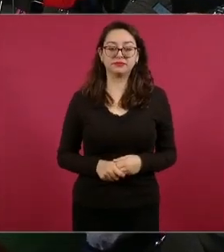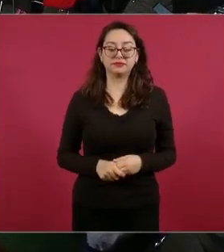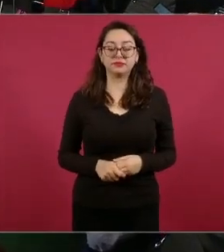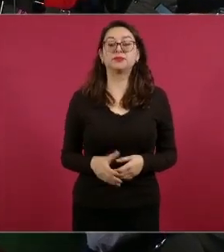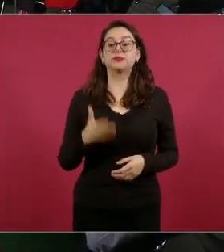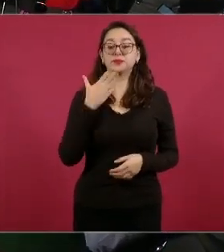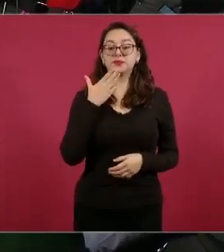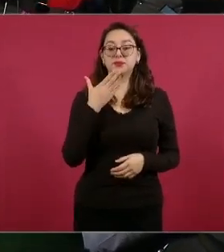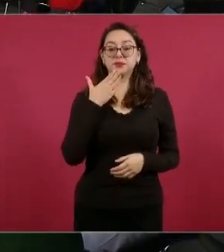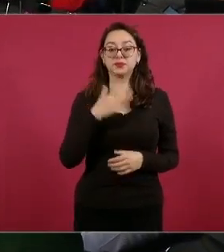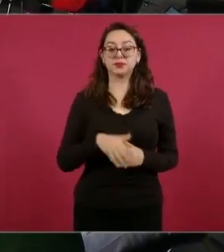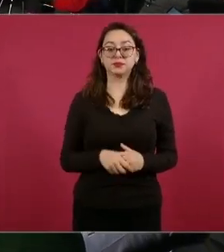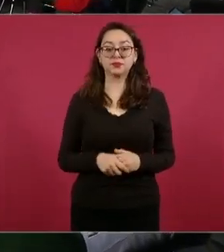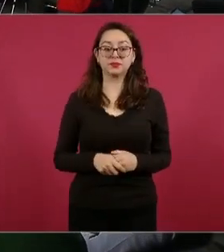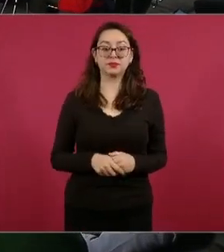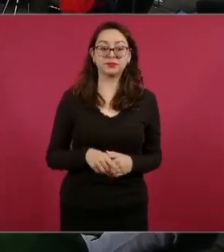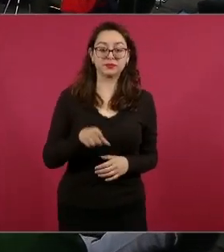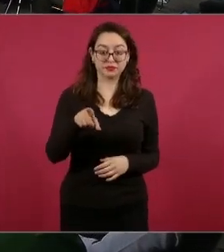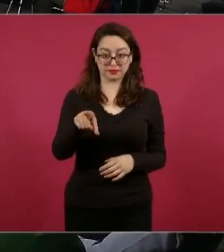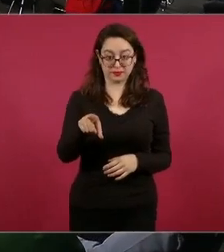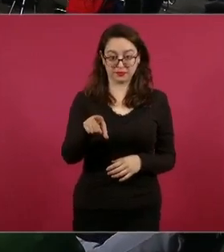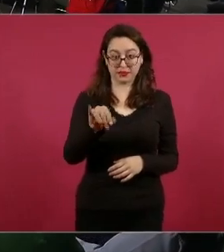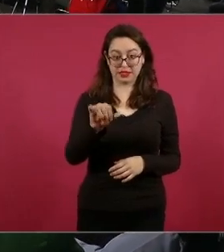Muy bien. A ver, Isabel.